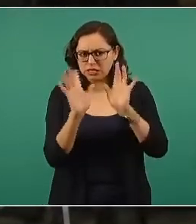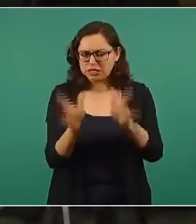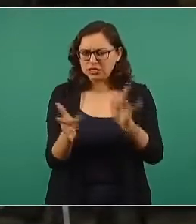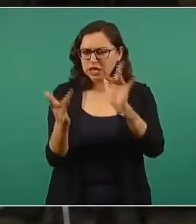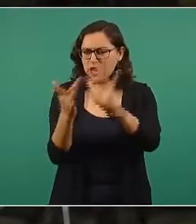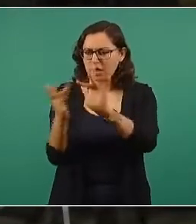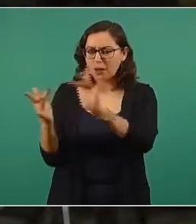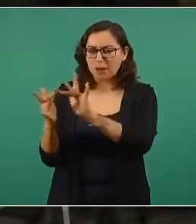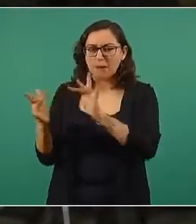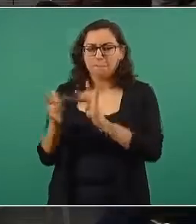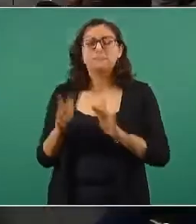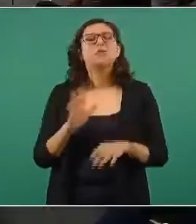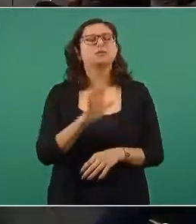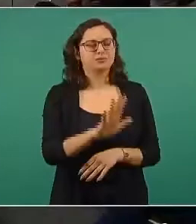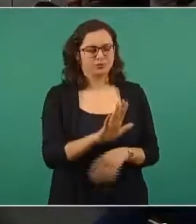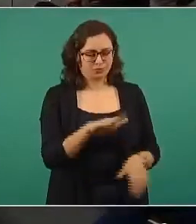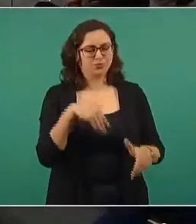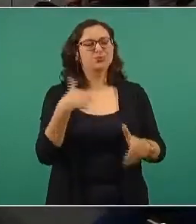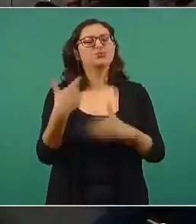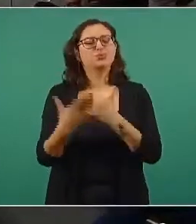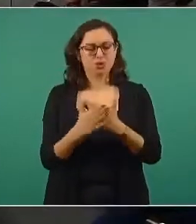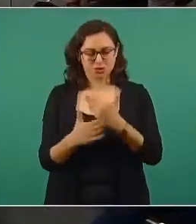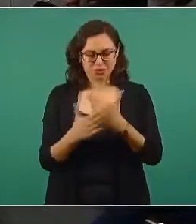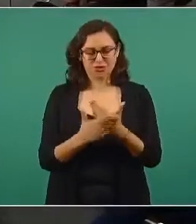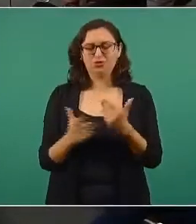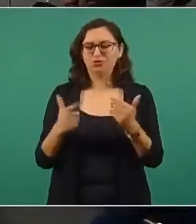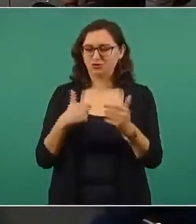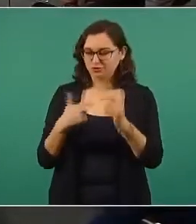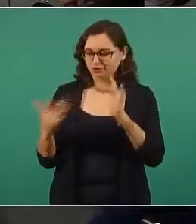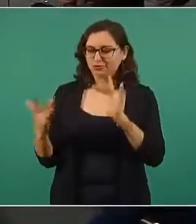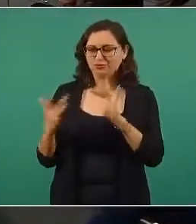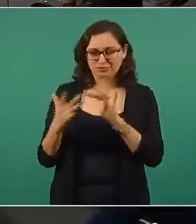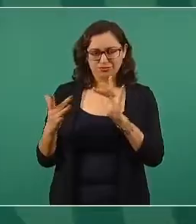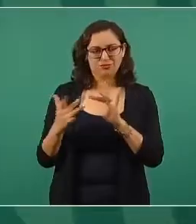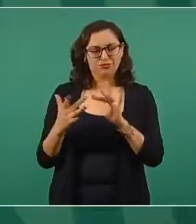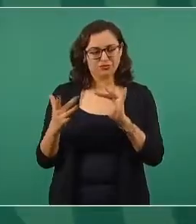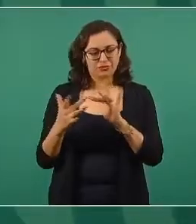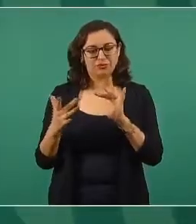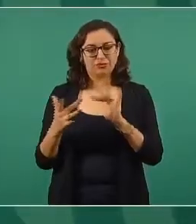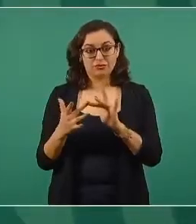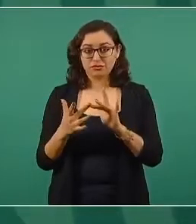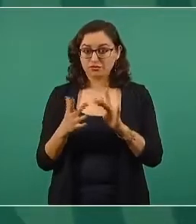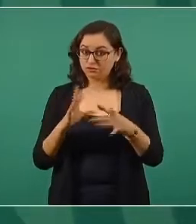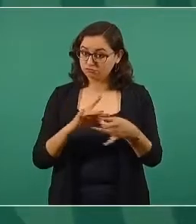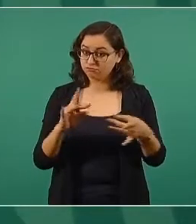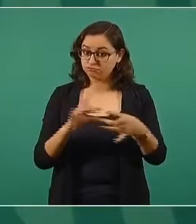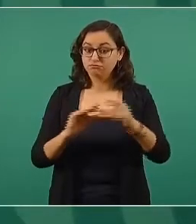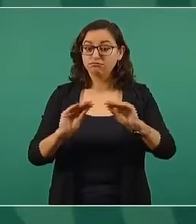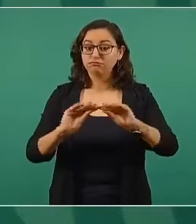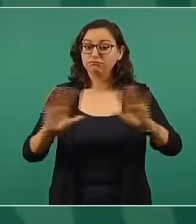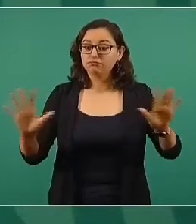estudiantes, con su comité central. Voy a hablar con ellos para eso y con toda claridad.